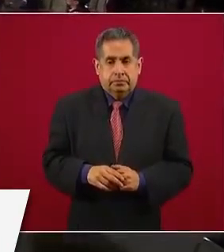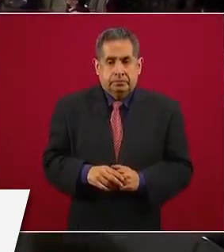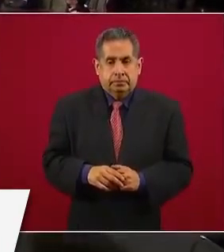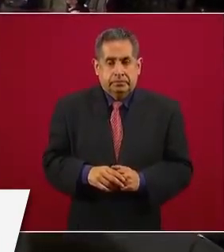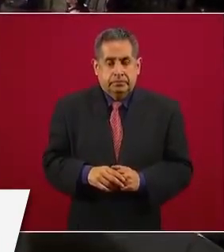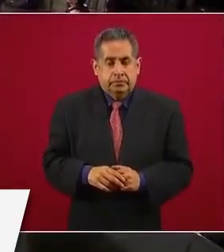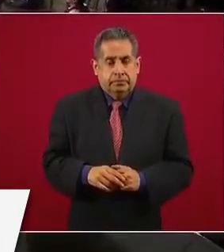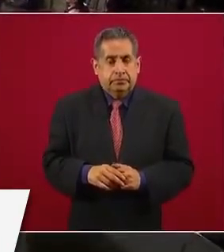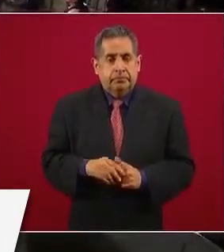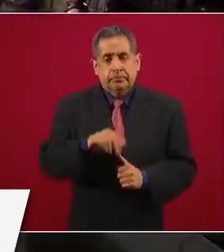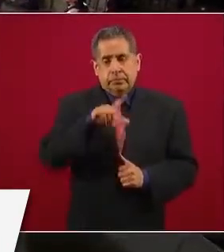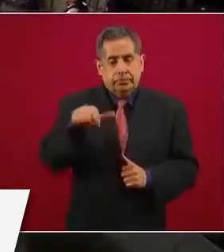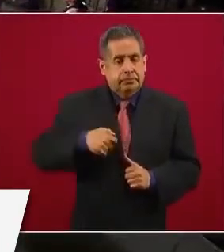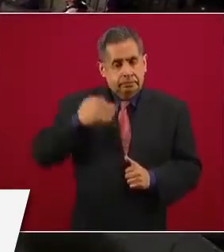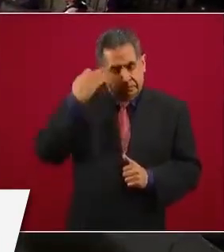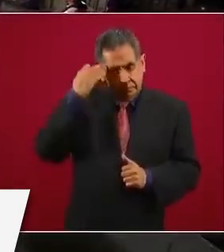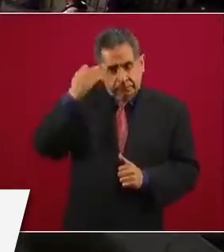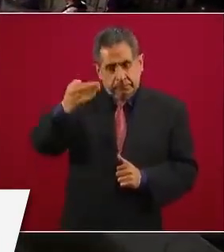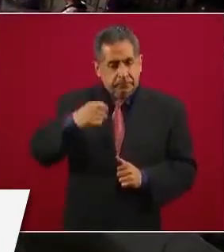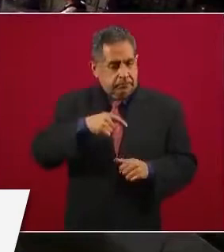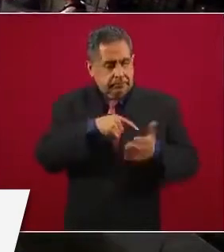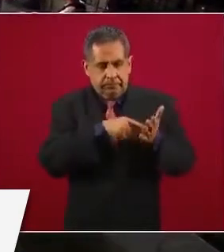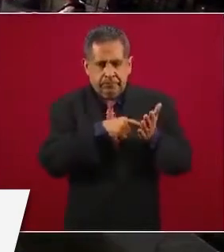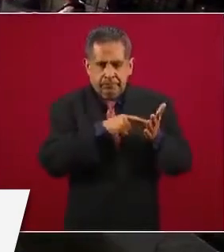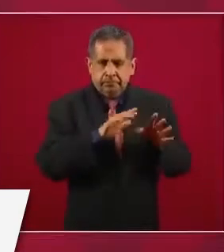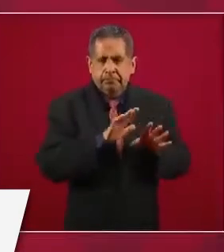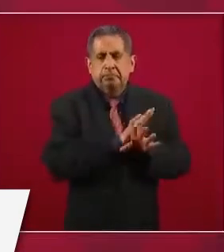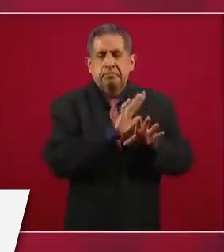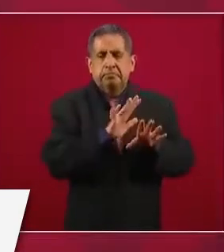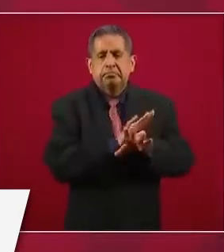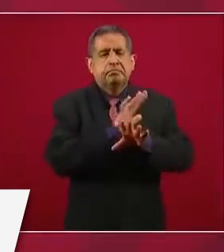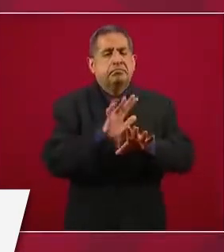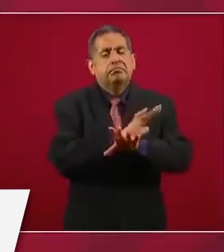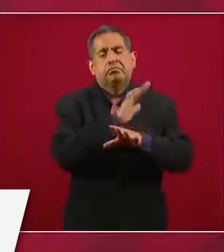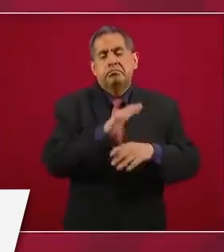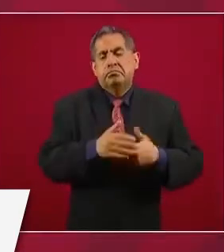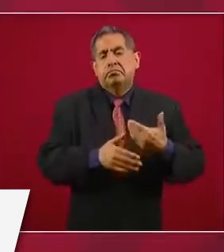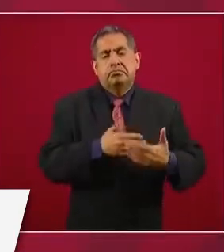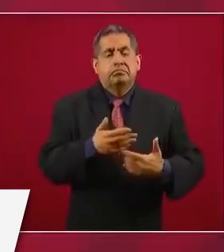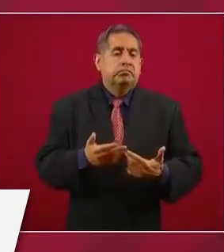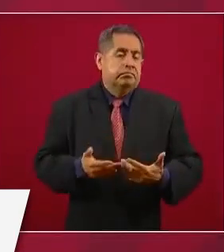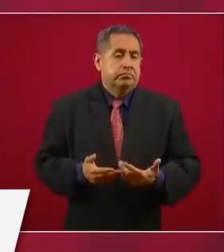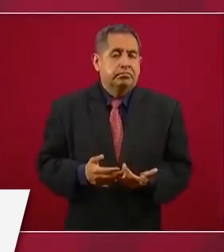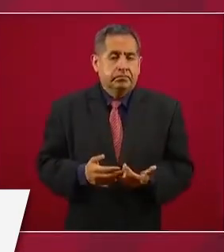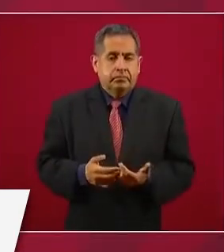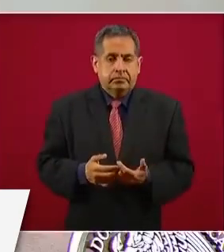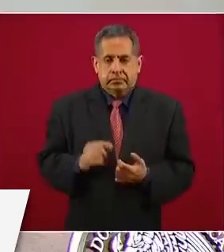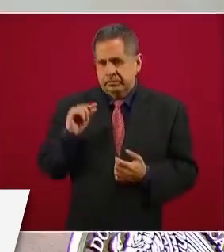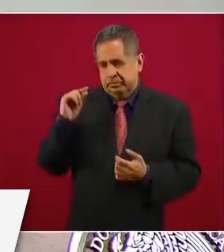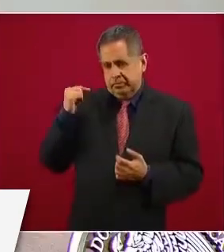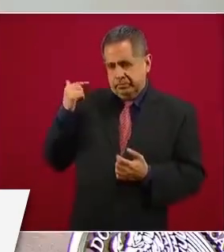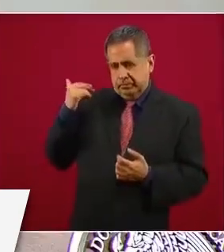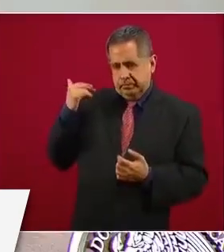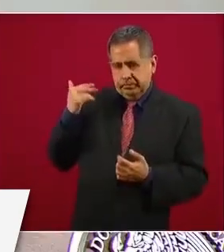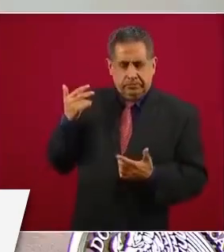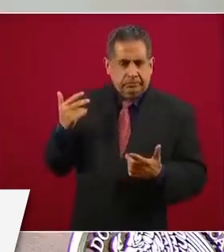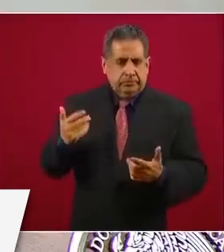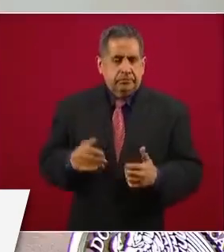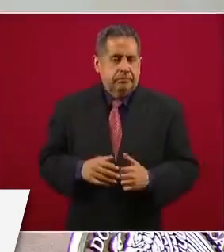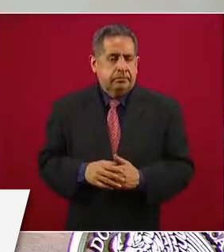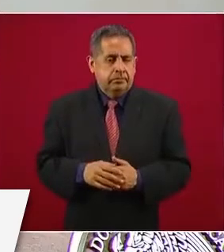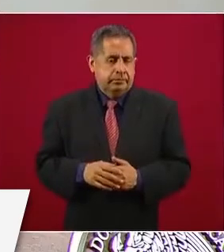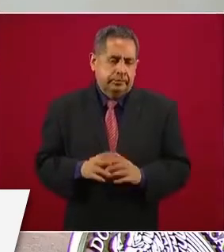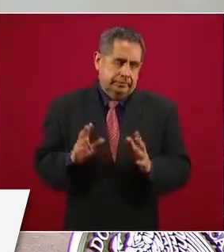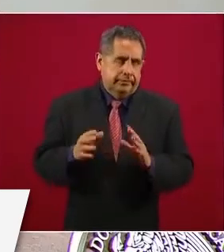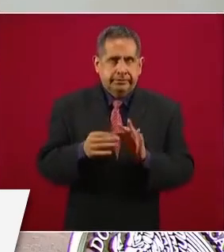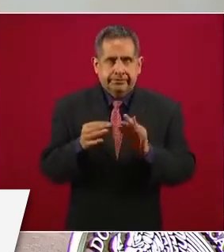con el paso del tiempo fueron cambiando la fórmula y en los últimos años, para